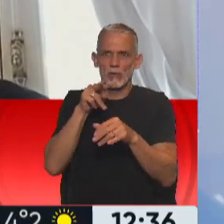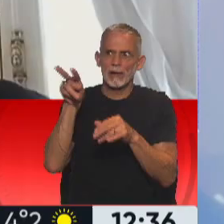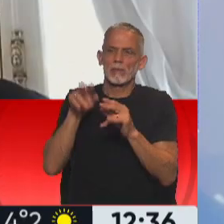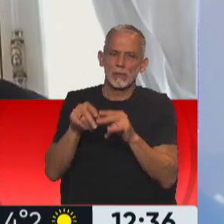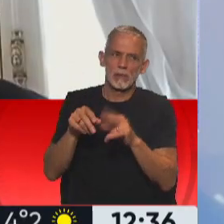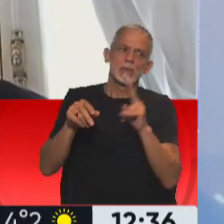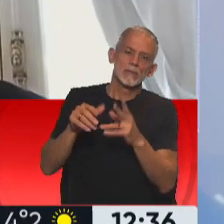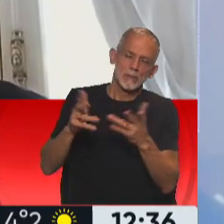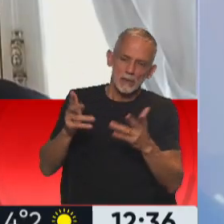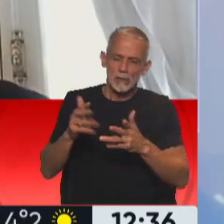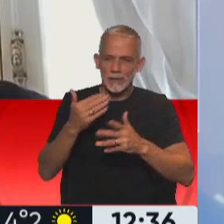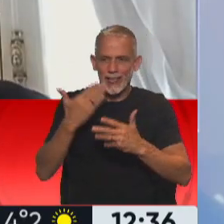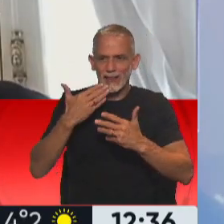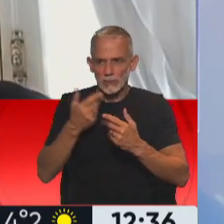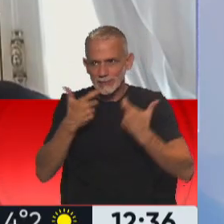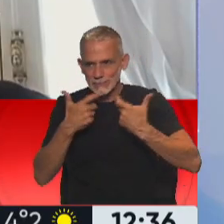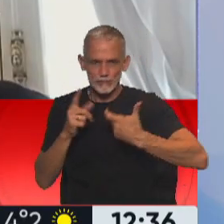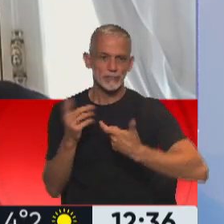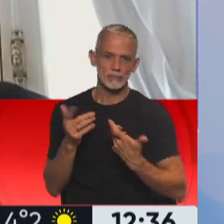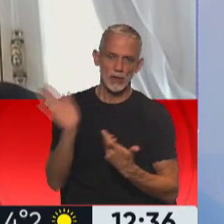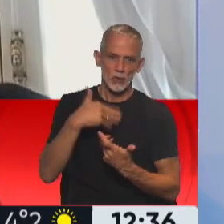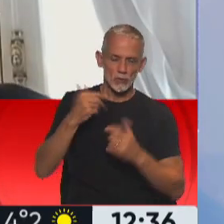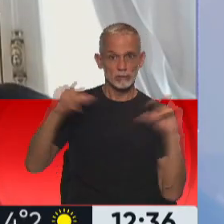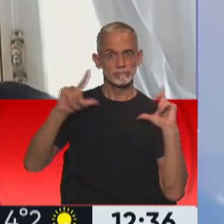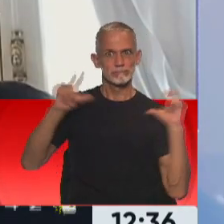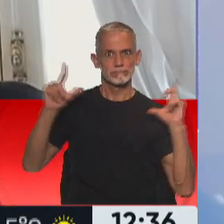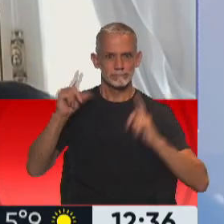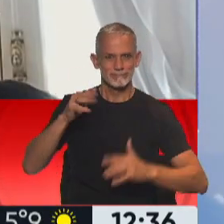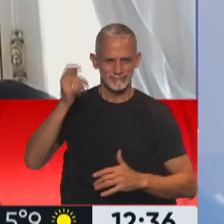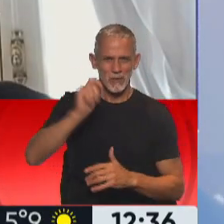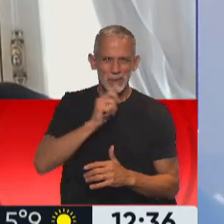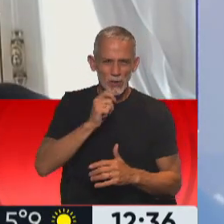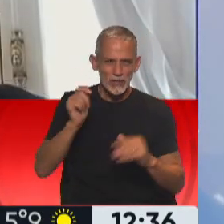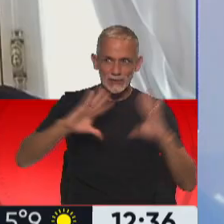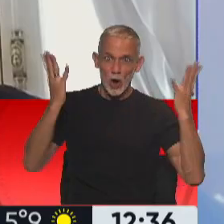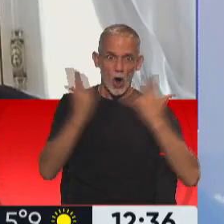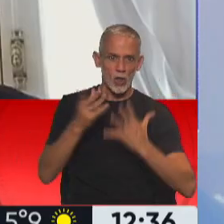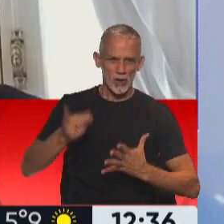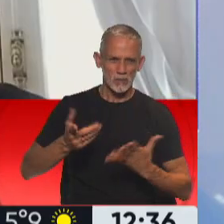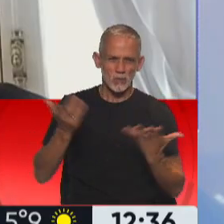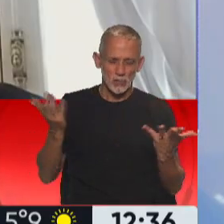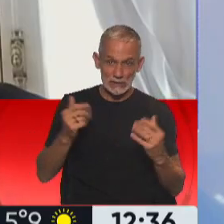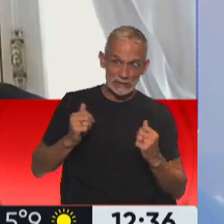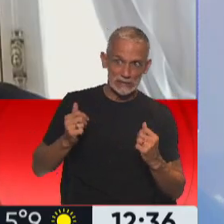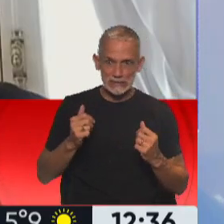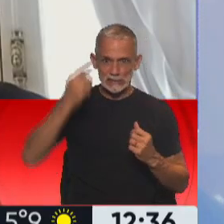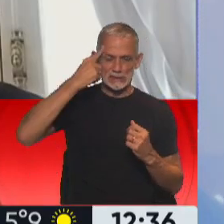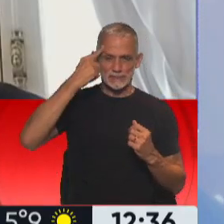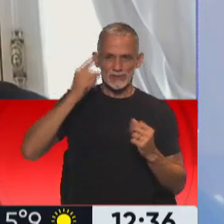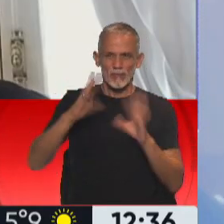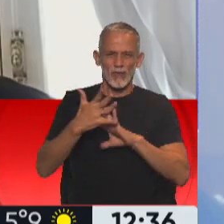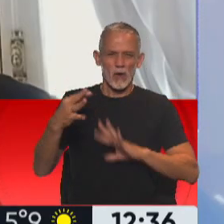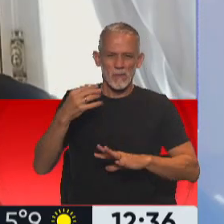si no mira, si se ríe, si no se ríe, está tan expuesto, digamos, tensionalmente en su